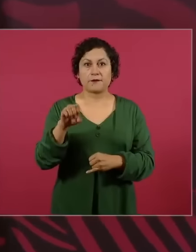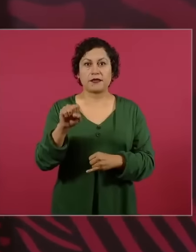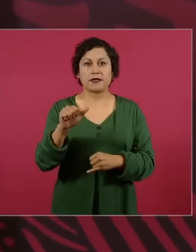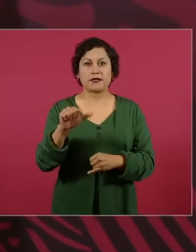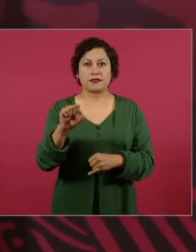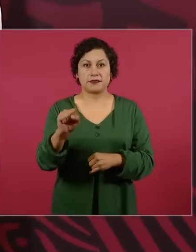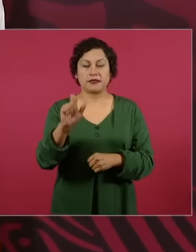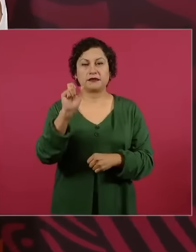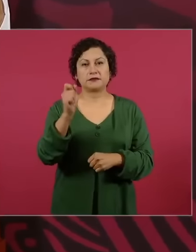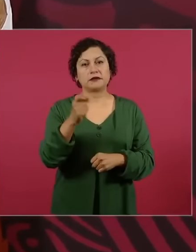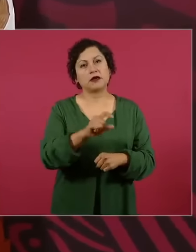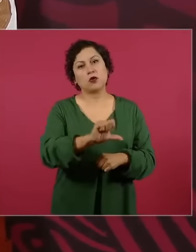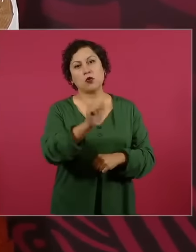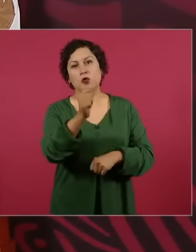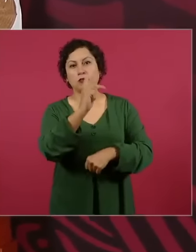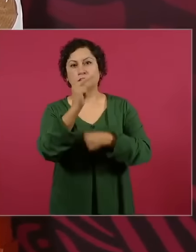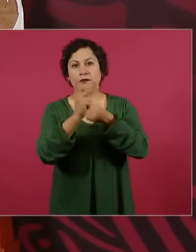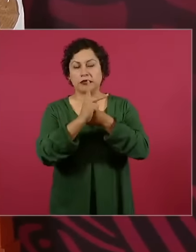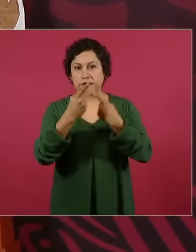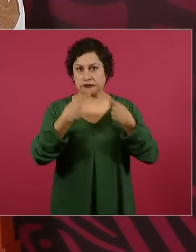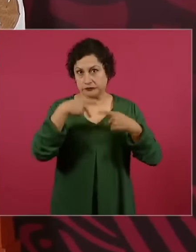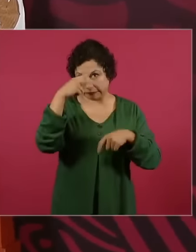programas de bienestar,